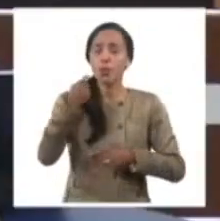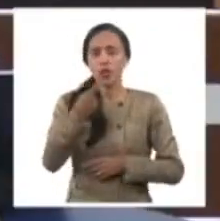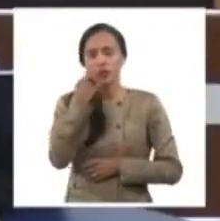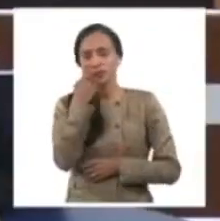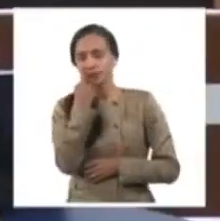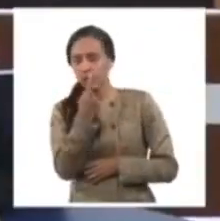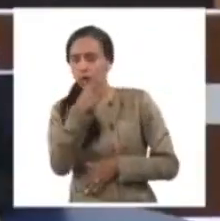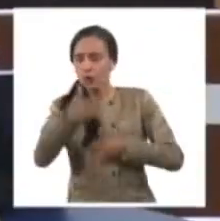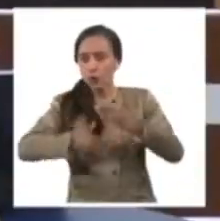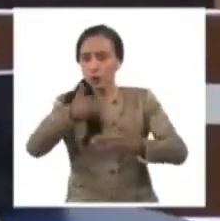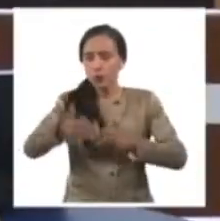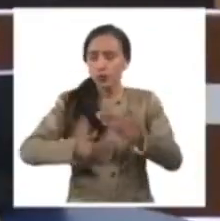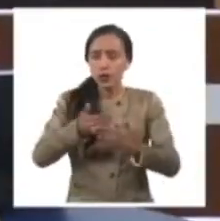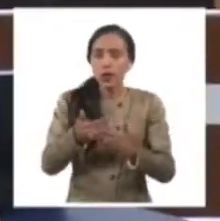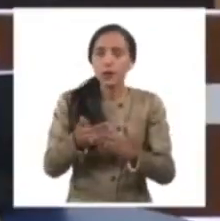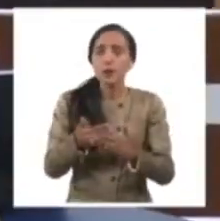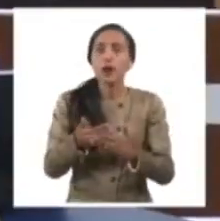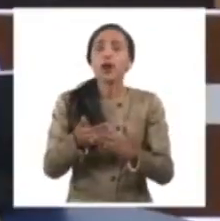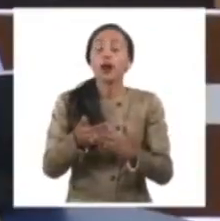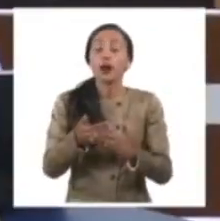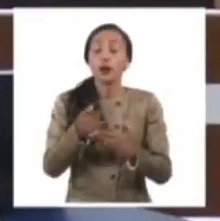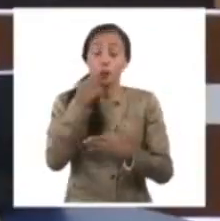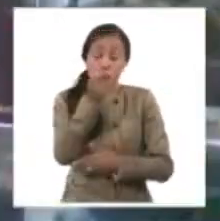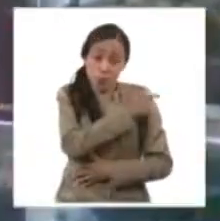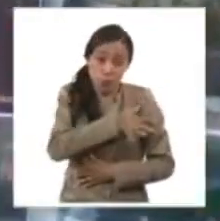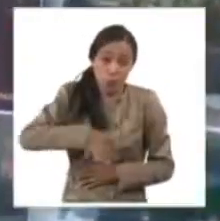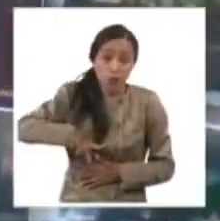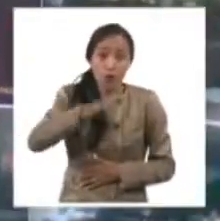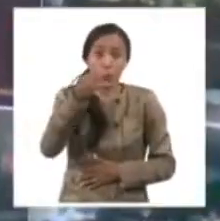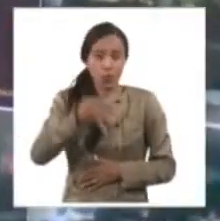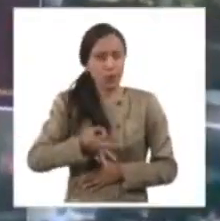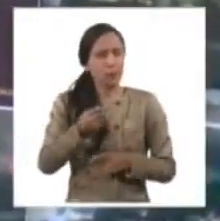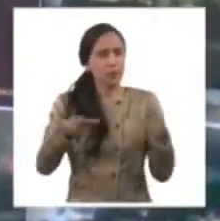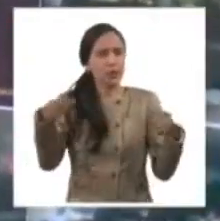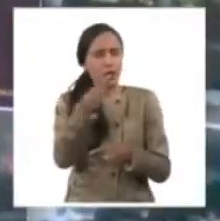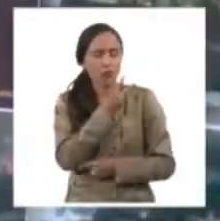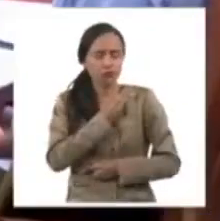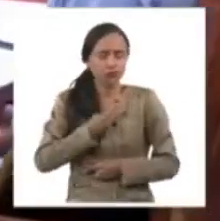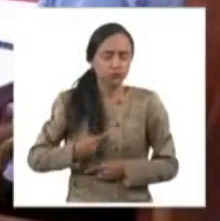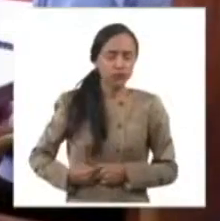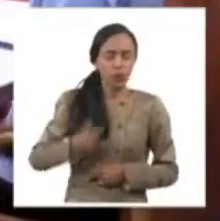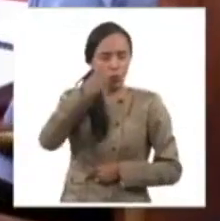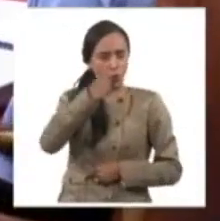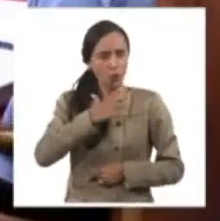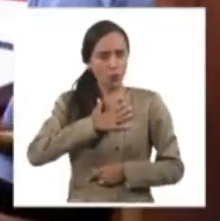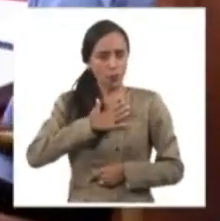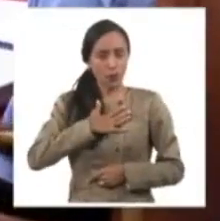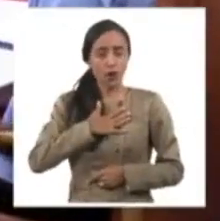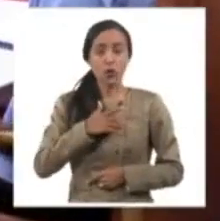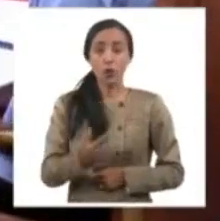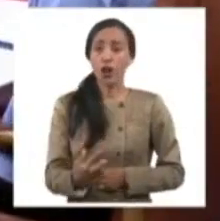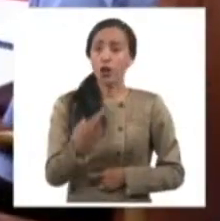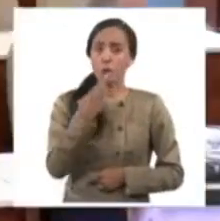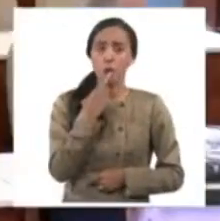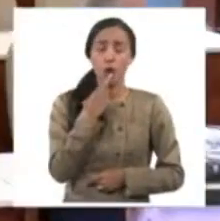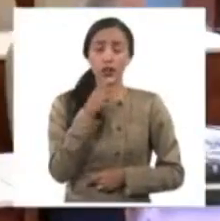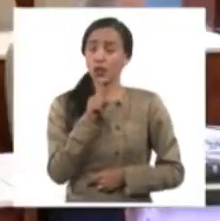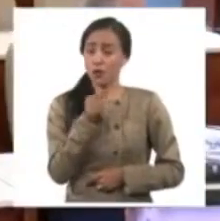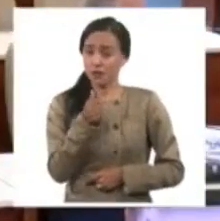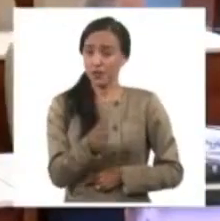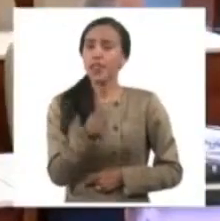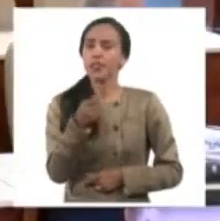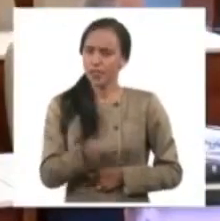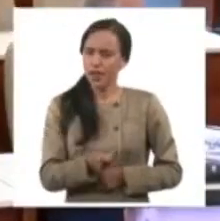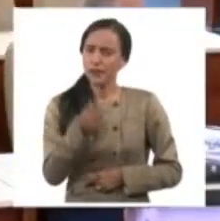pendientes a las problemáticas de la población, a actuar en todo momento con sensibilidad y humanismo y a desterrar las respuestas inadecuadas y